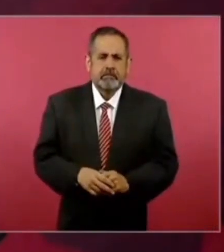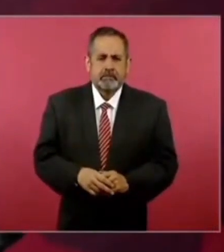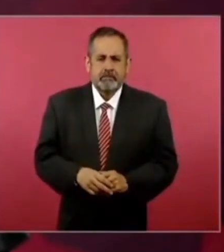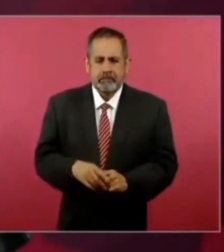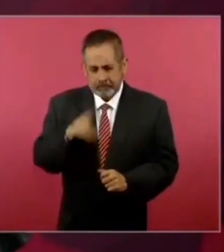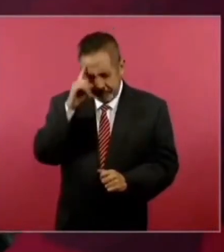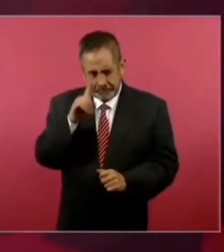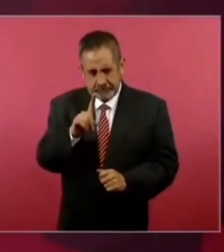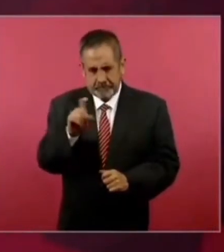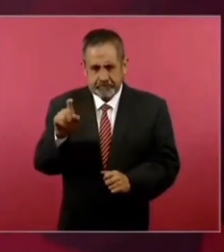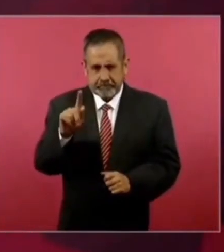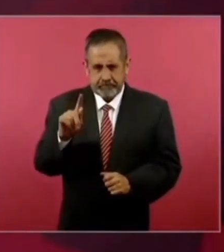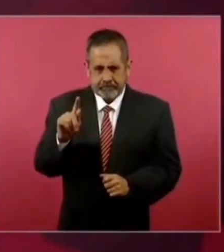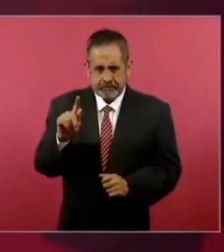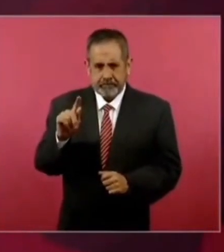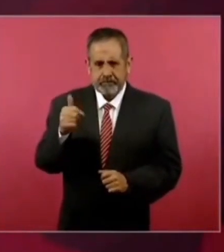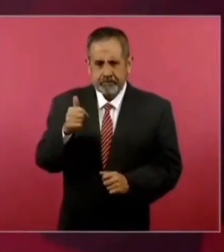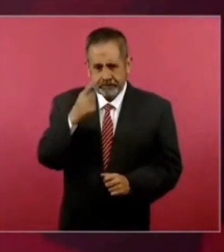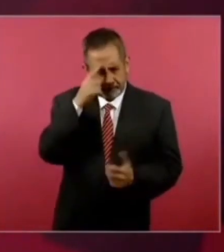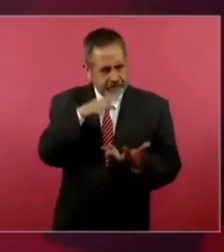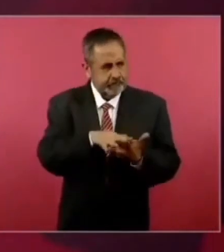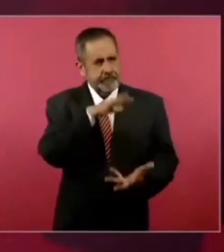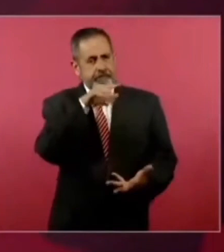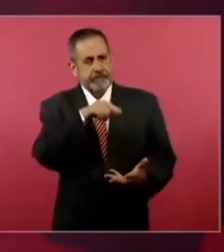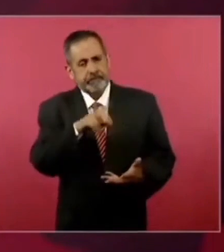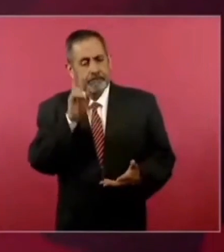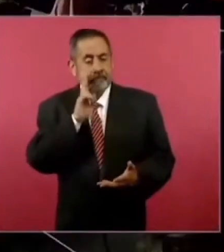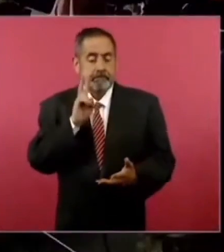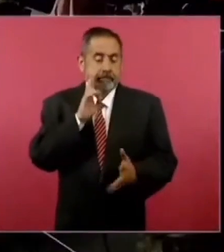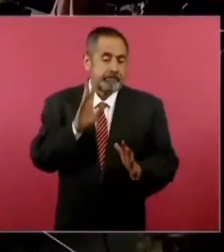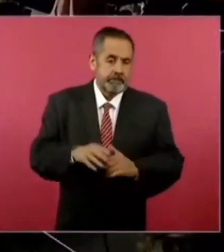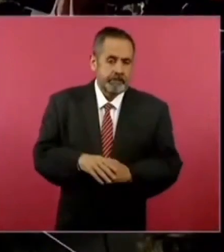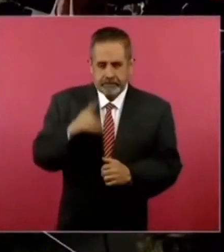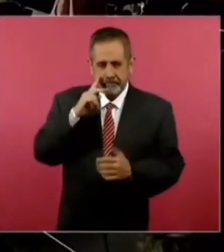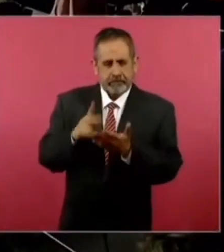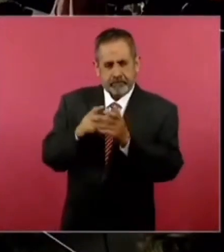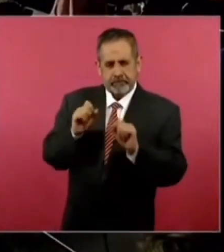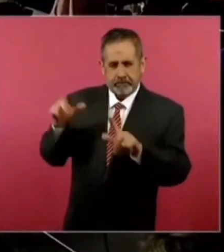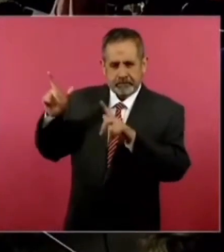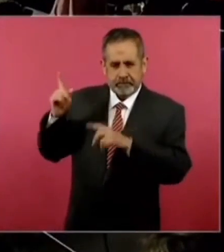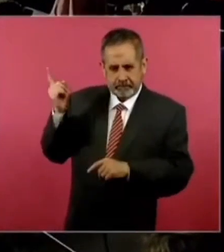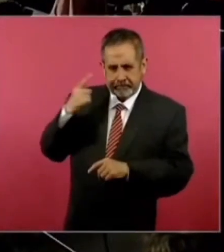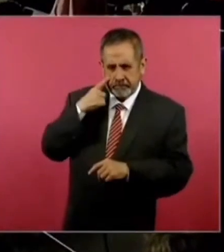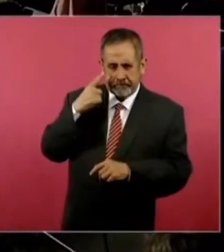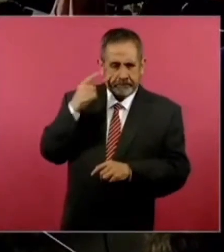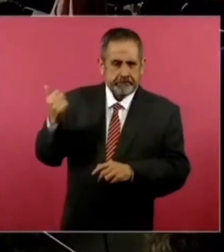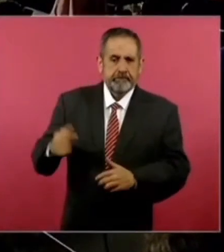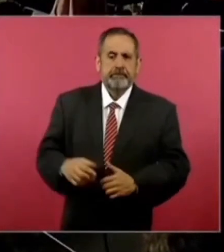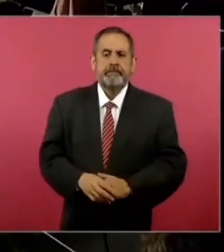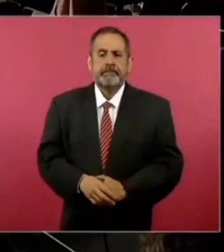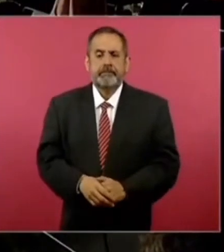para tener mayoría. Entonces, si pones otra vez el resultado,